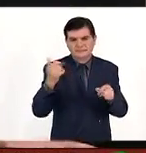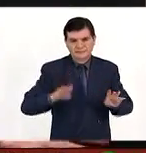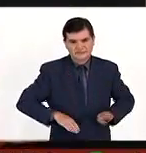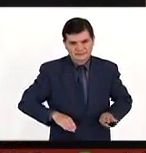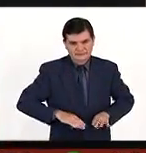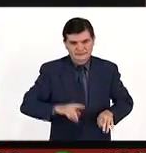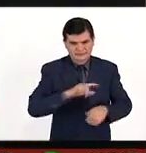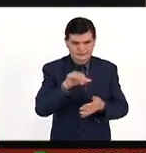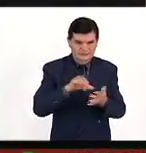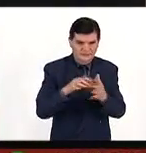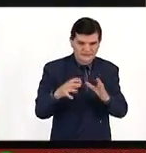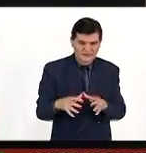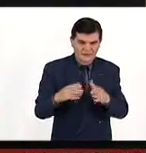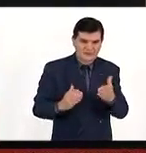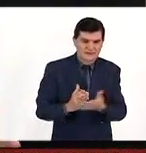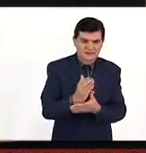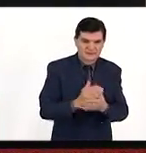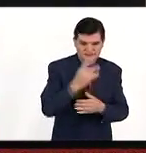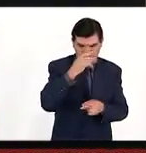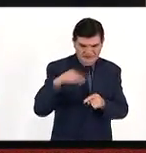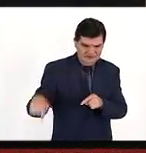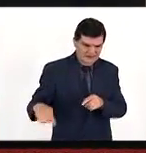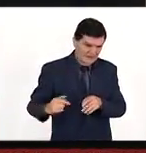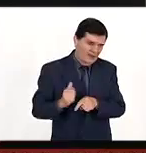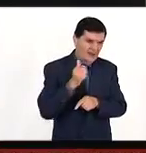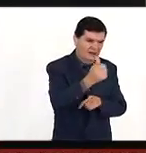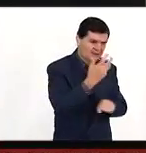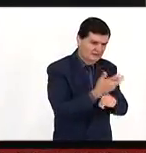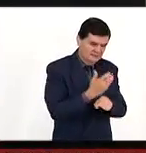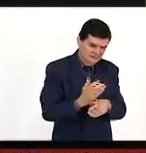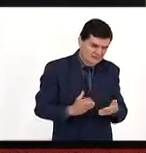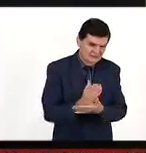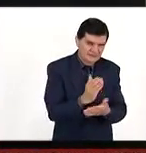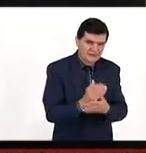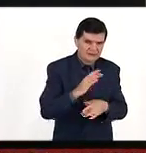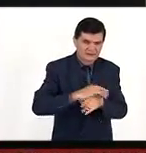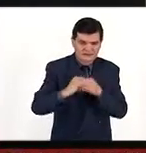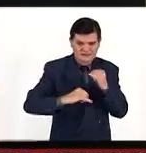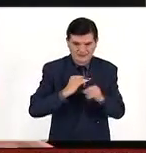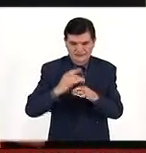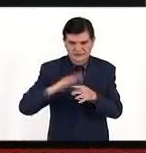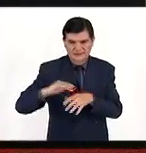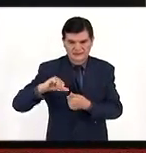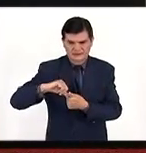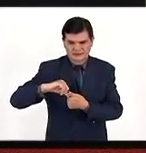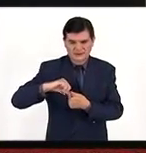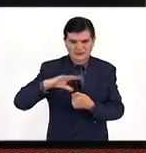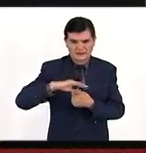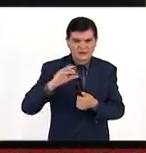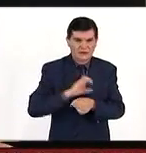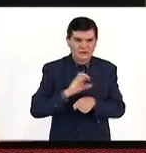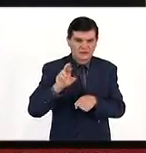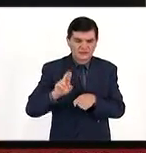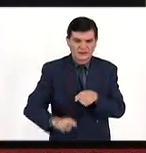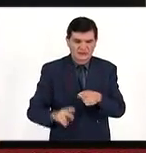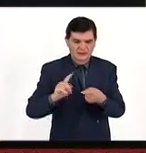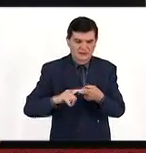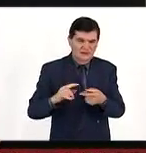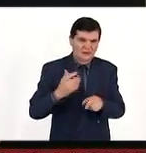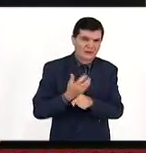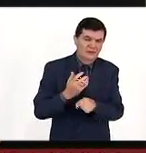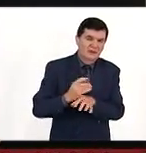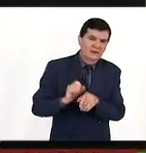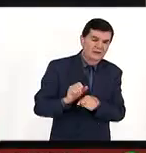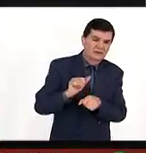tenemos a los centroamericanos que pasan por méxico pero también hay migración regional o interregional en el caso de centroamérica sea costa rica o los sudamericanos